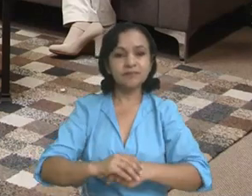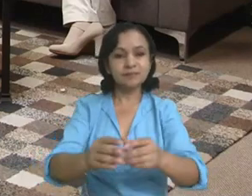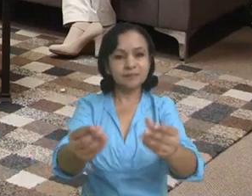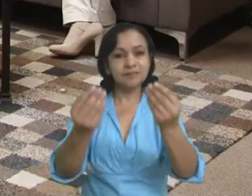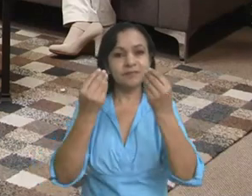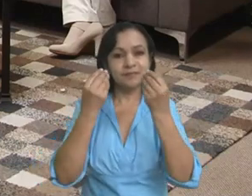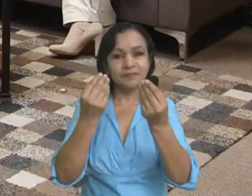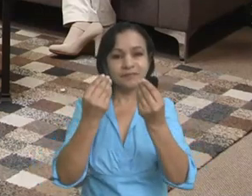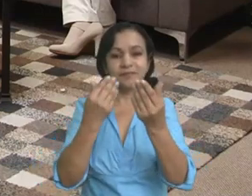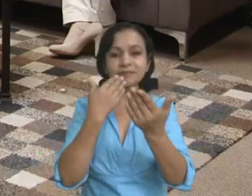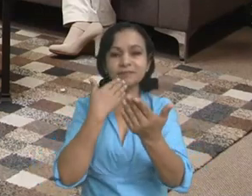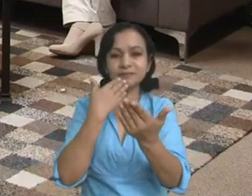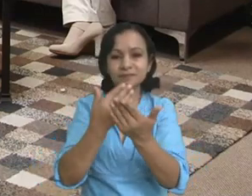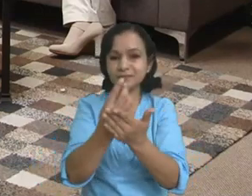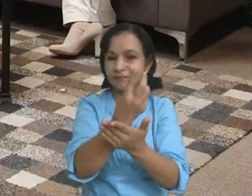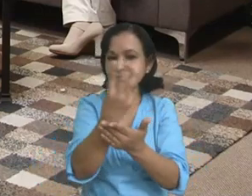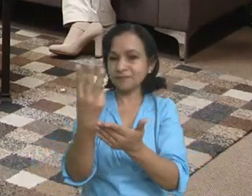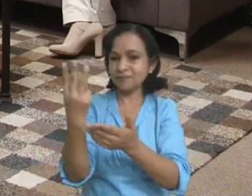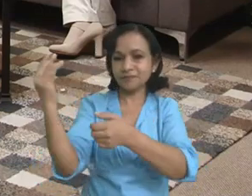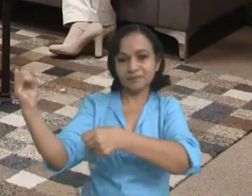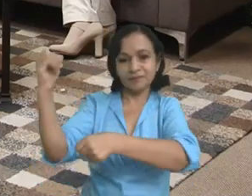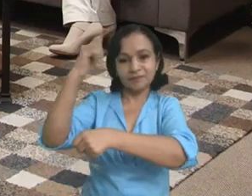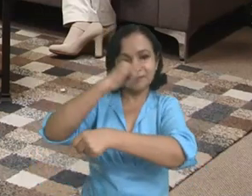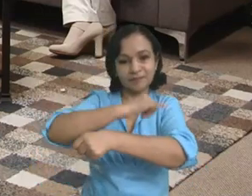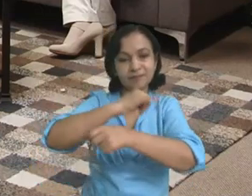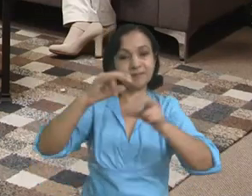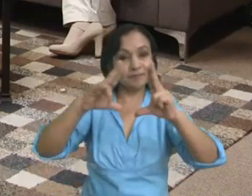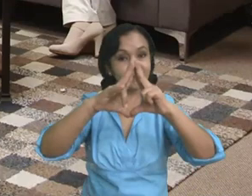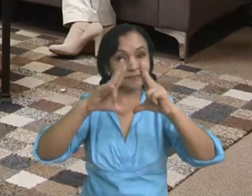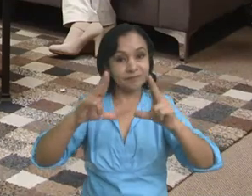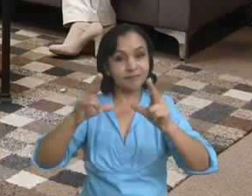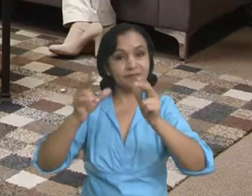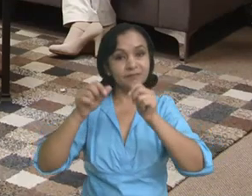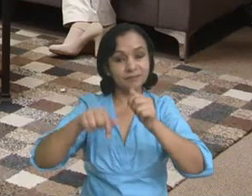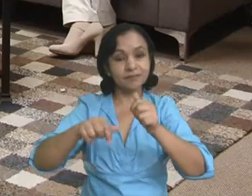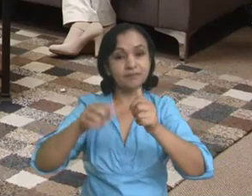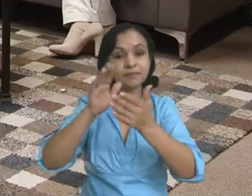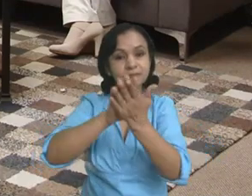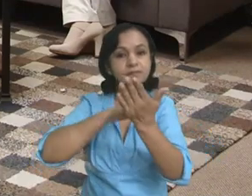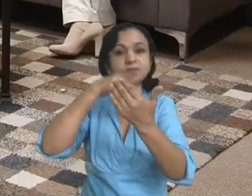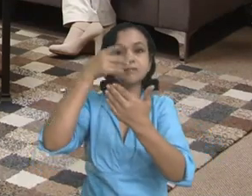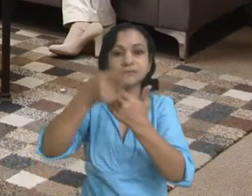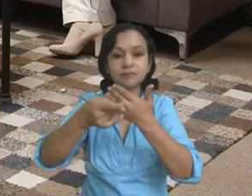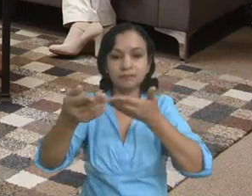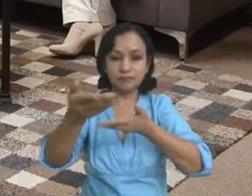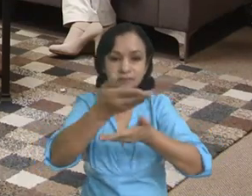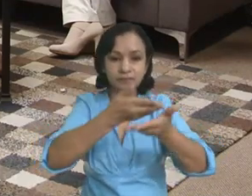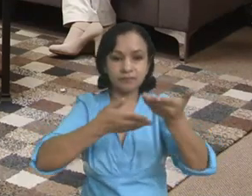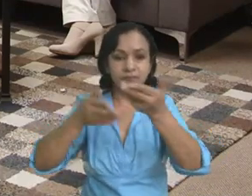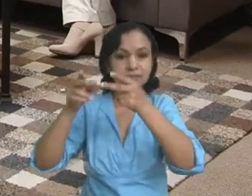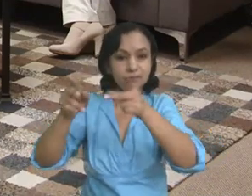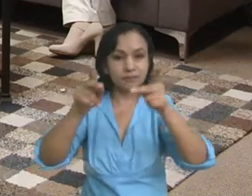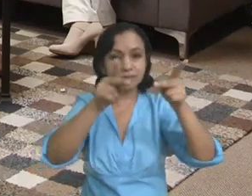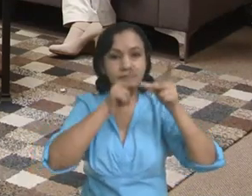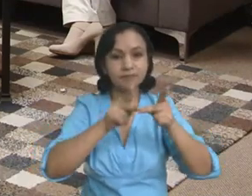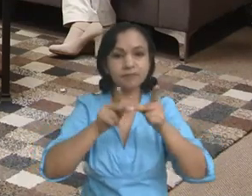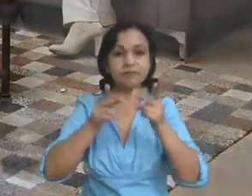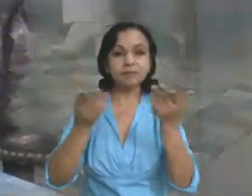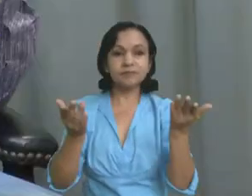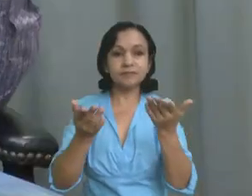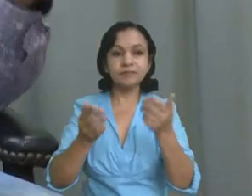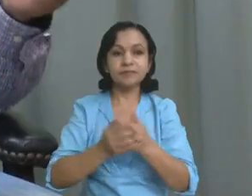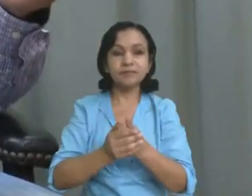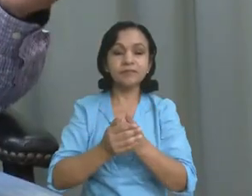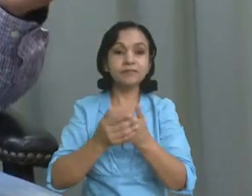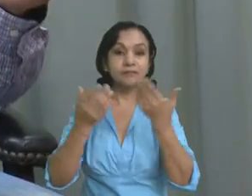Muchísimas gracias a los tres por estar en nuestro país y también por acompañarnos en este programa y compartir con nuestra audiencia, en principio,